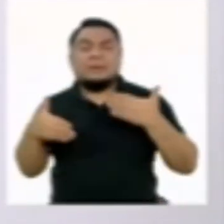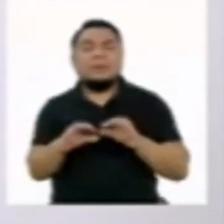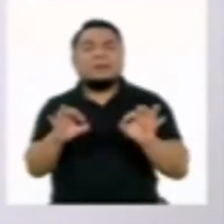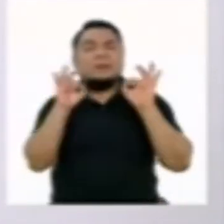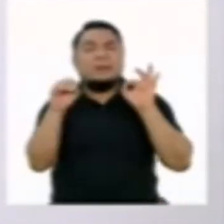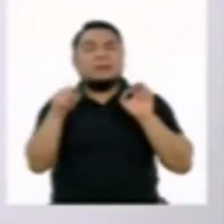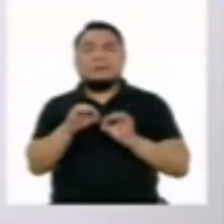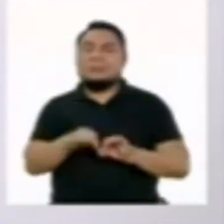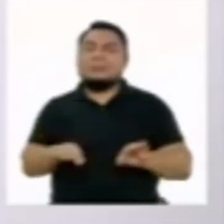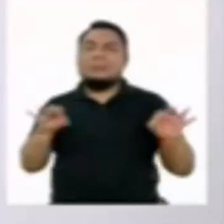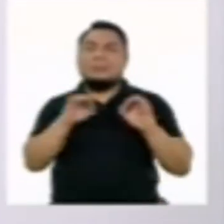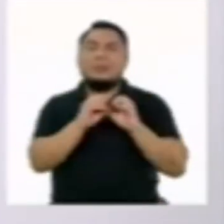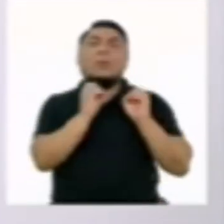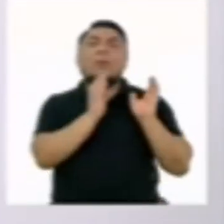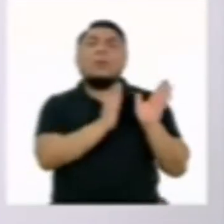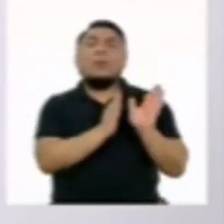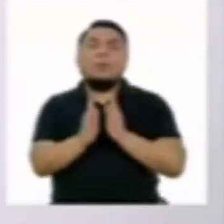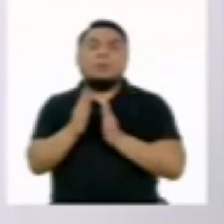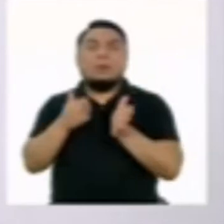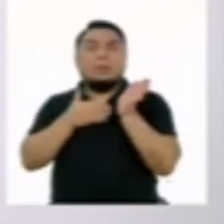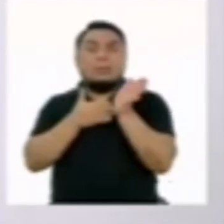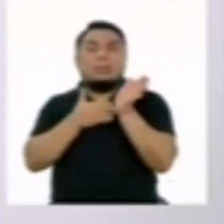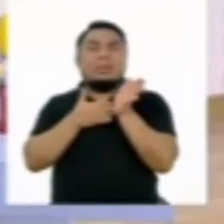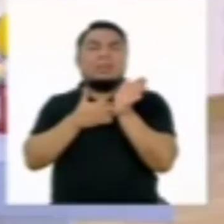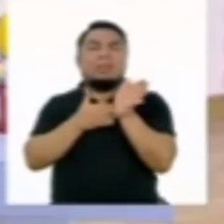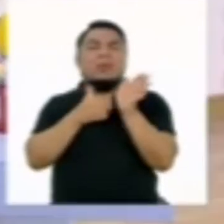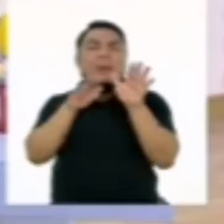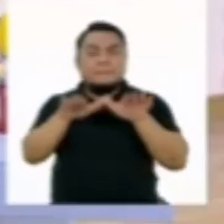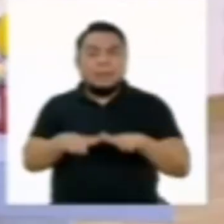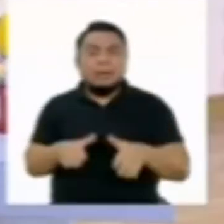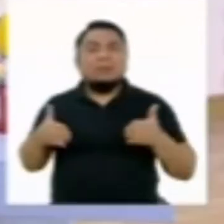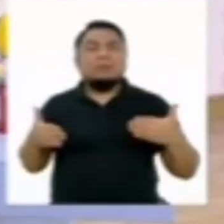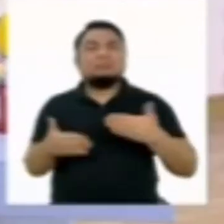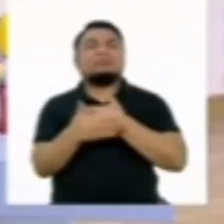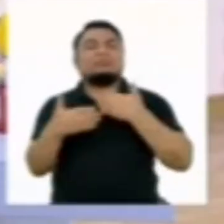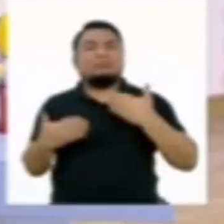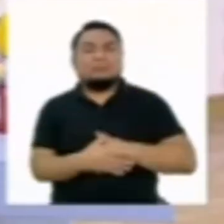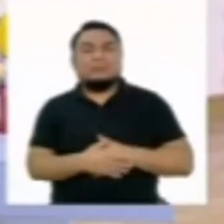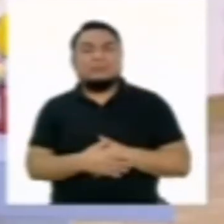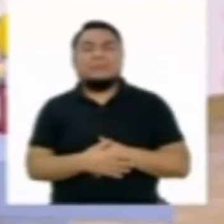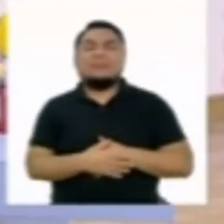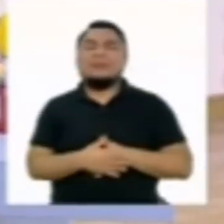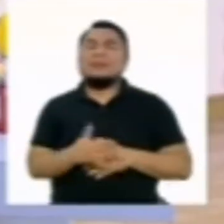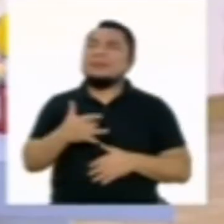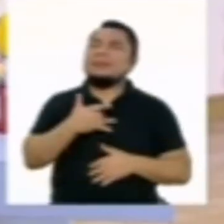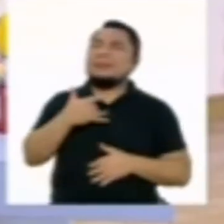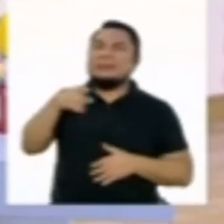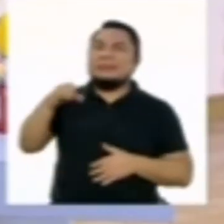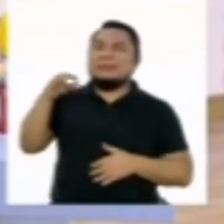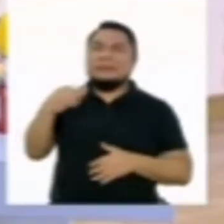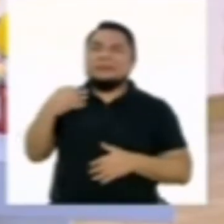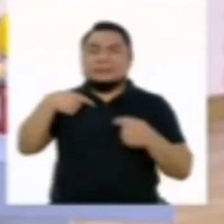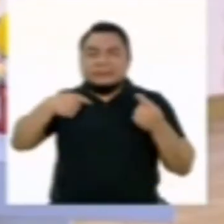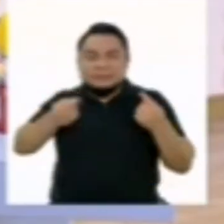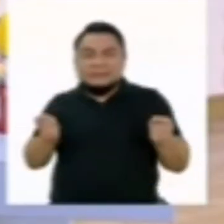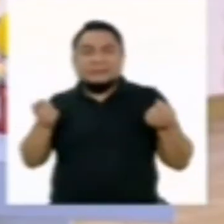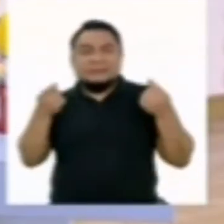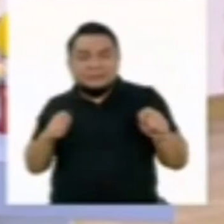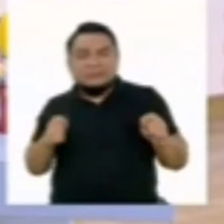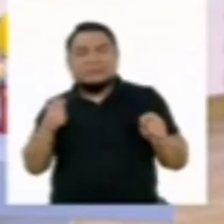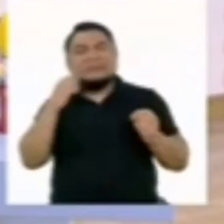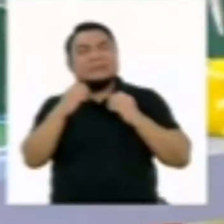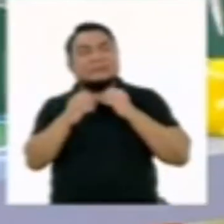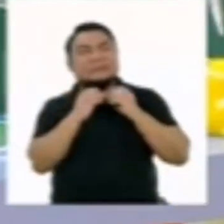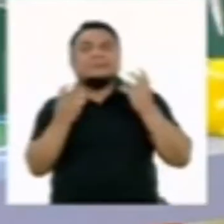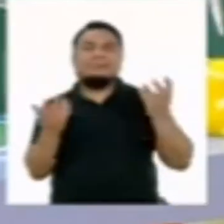Esa es la clave para el orden y la descongestión vehicular. Siento que es como si siempre estuviésemos tratando de poner un